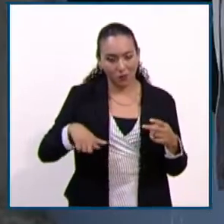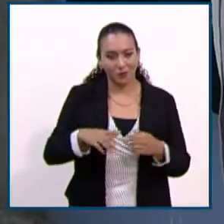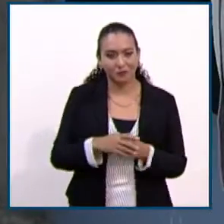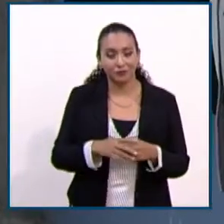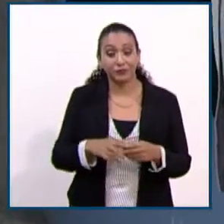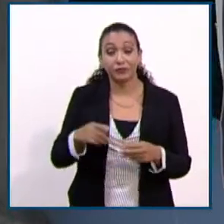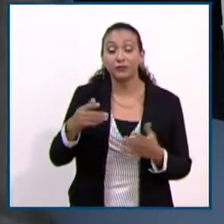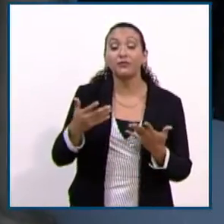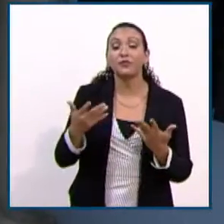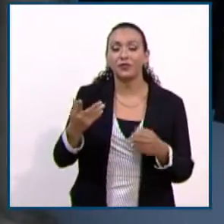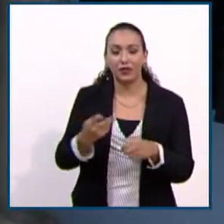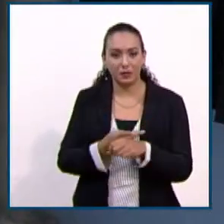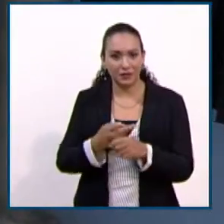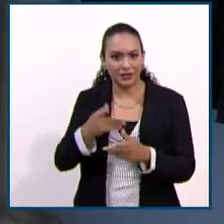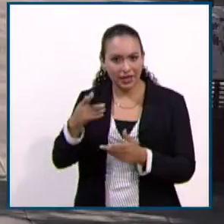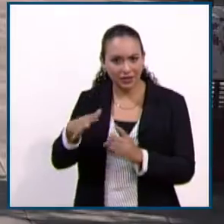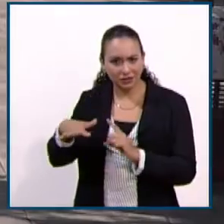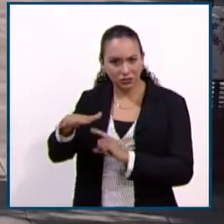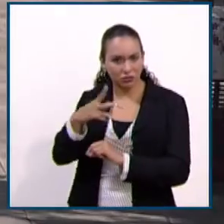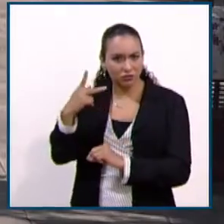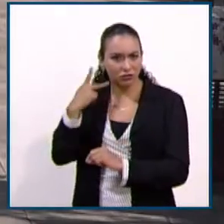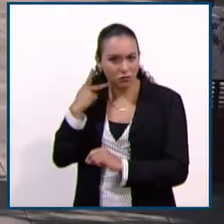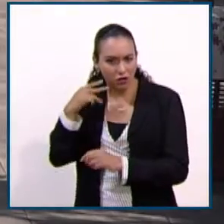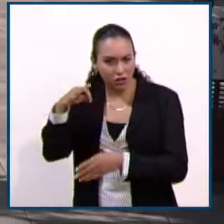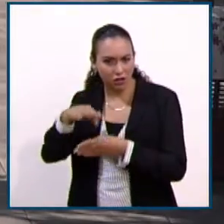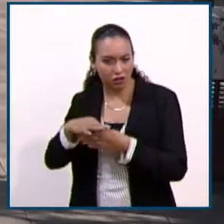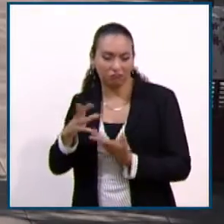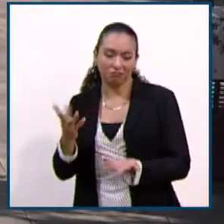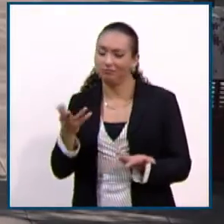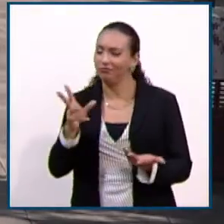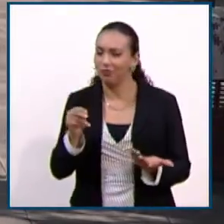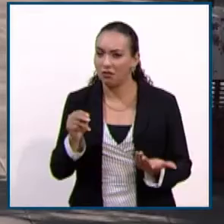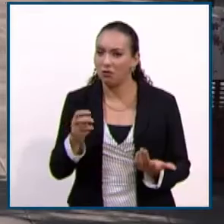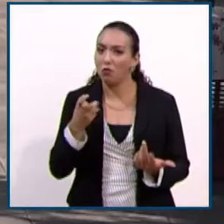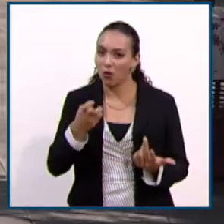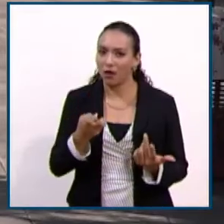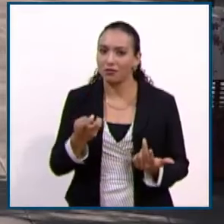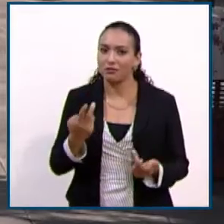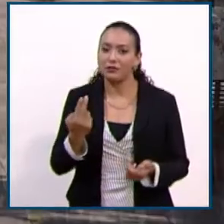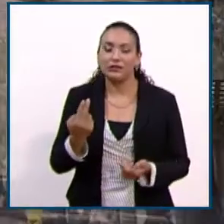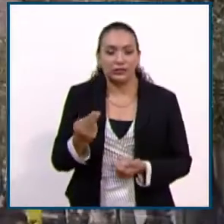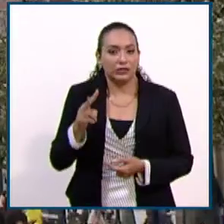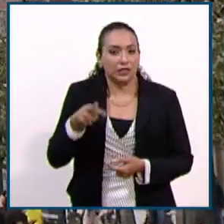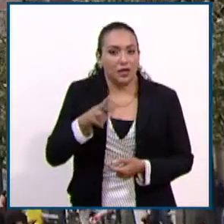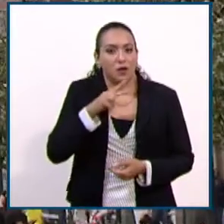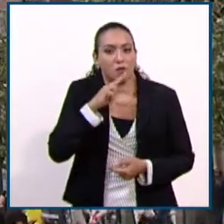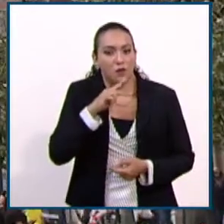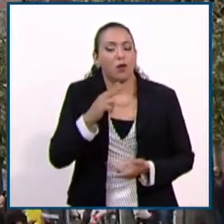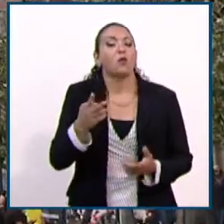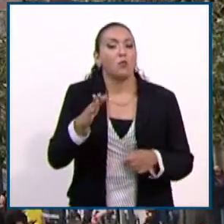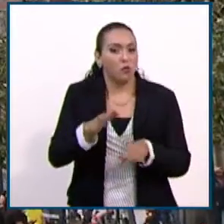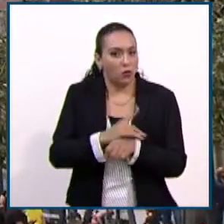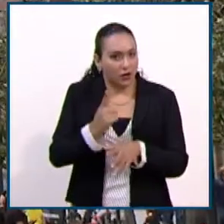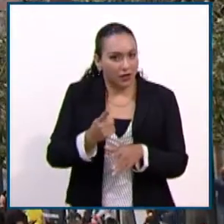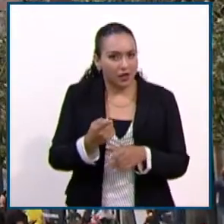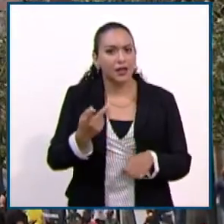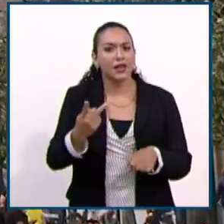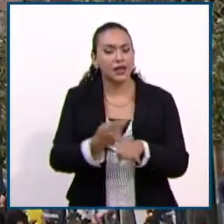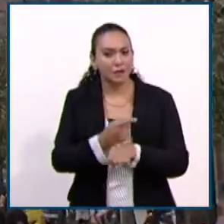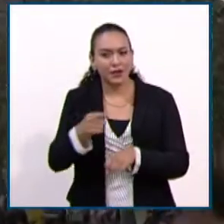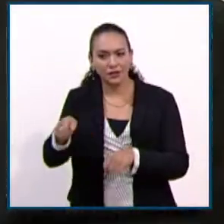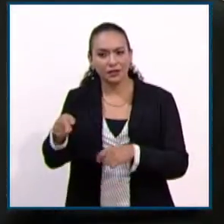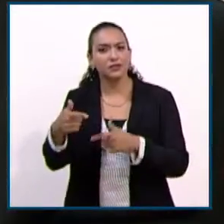de un contexto electoral y es por ello, dijo, debe haber preocupación de la ciudadanía sobre las consecuencias de